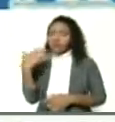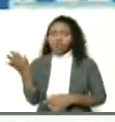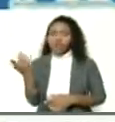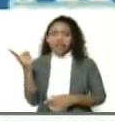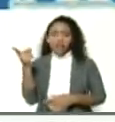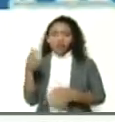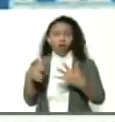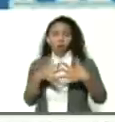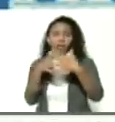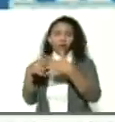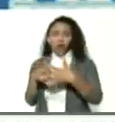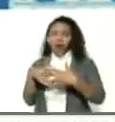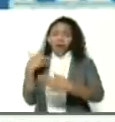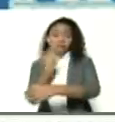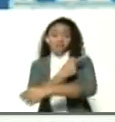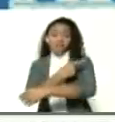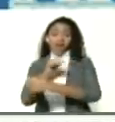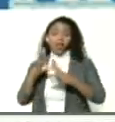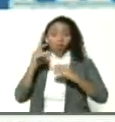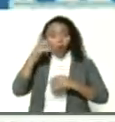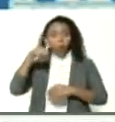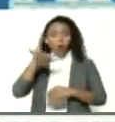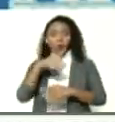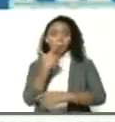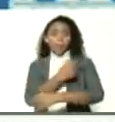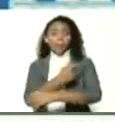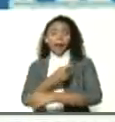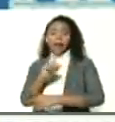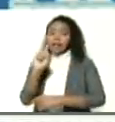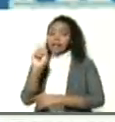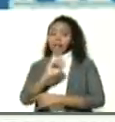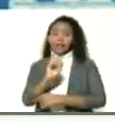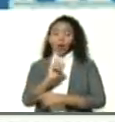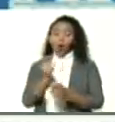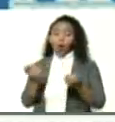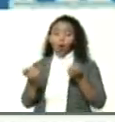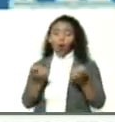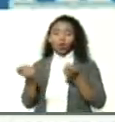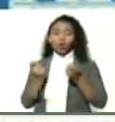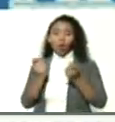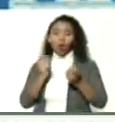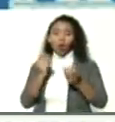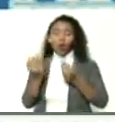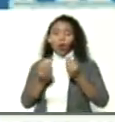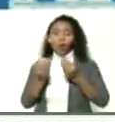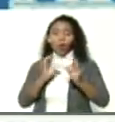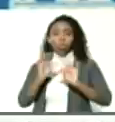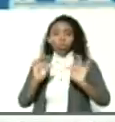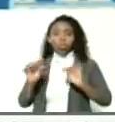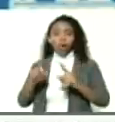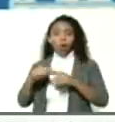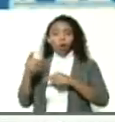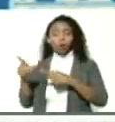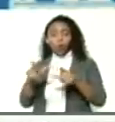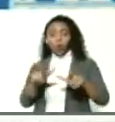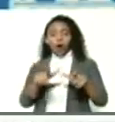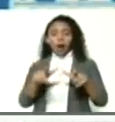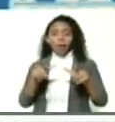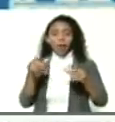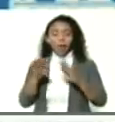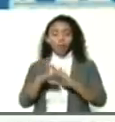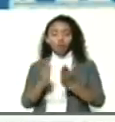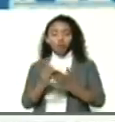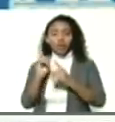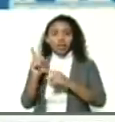los Estados Unidos vacunen a toda la población si no estamos controlando las cadenas de contagio en otras partes del mundo y que